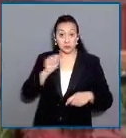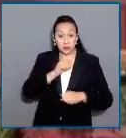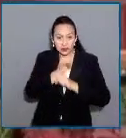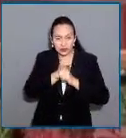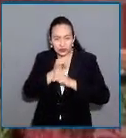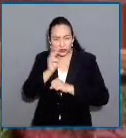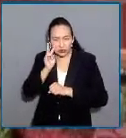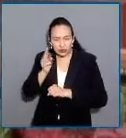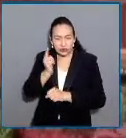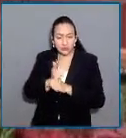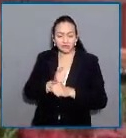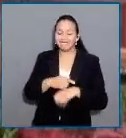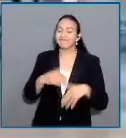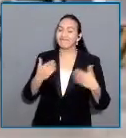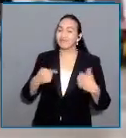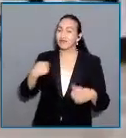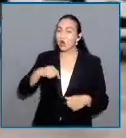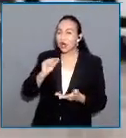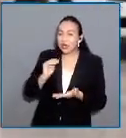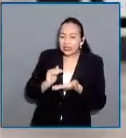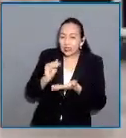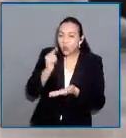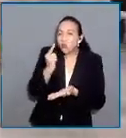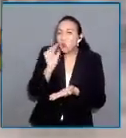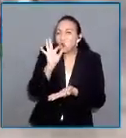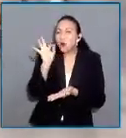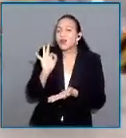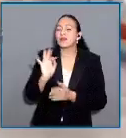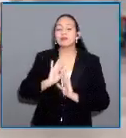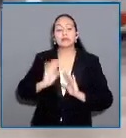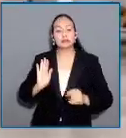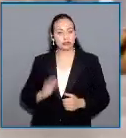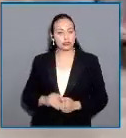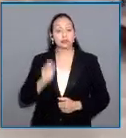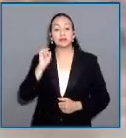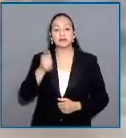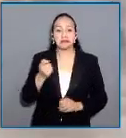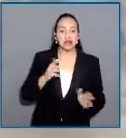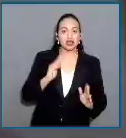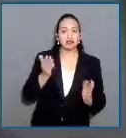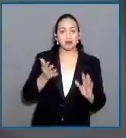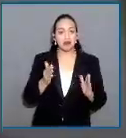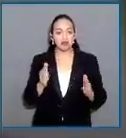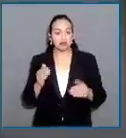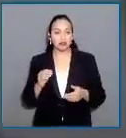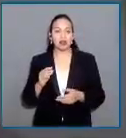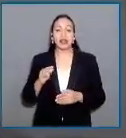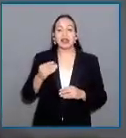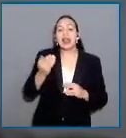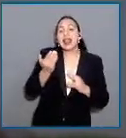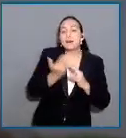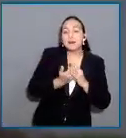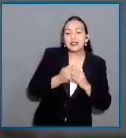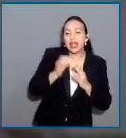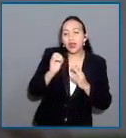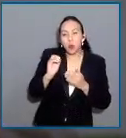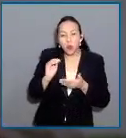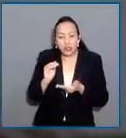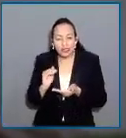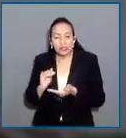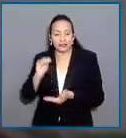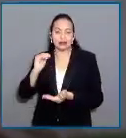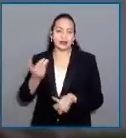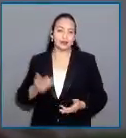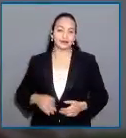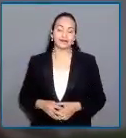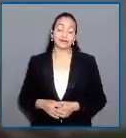vamos a crecer 1%, es decir, entre la mitad y una tercera parte de lo programado. Además,